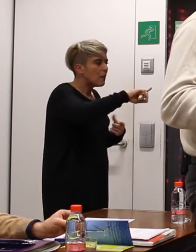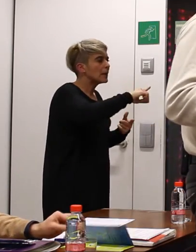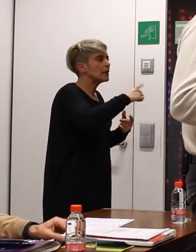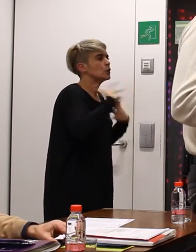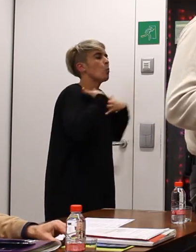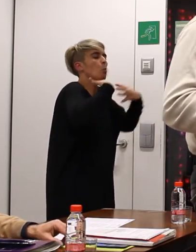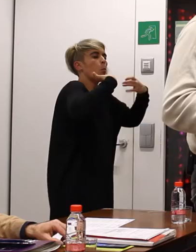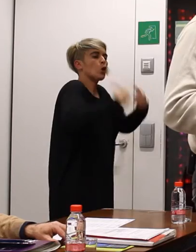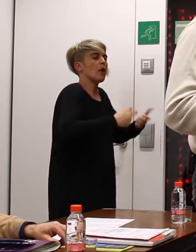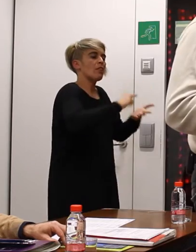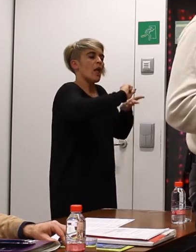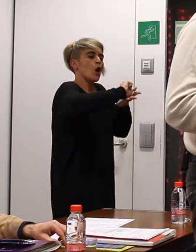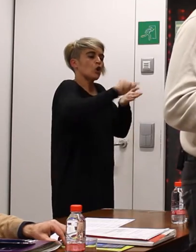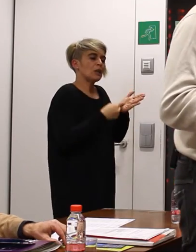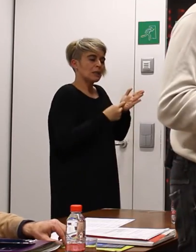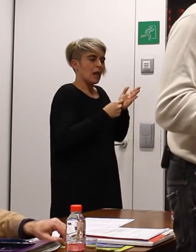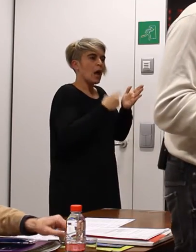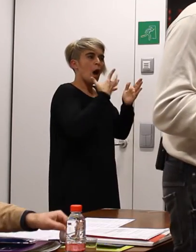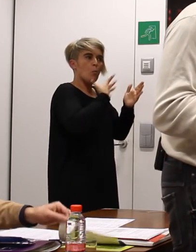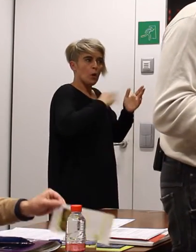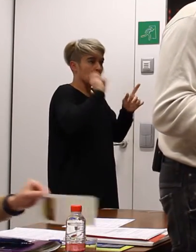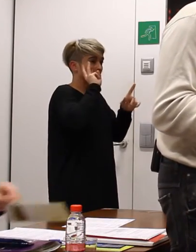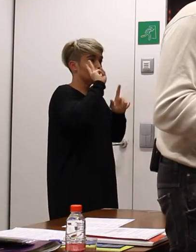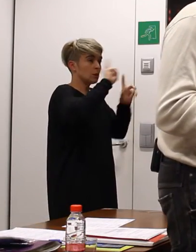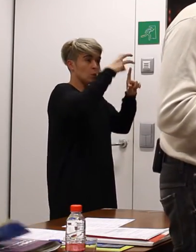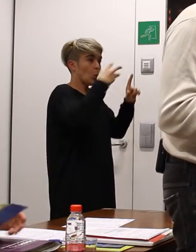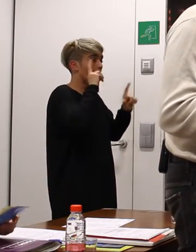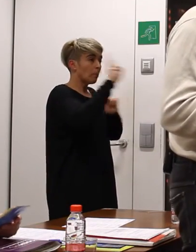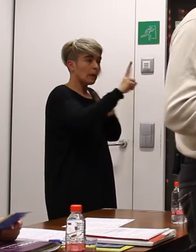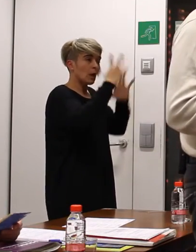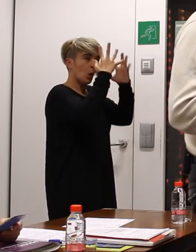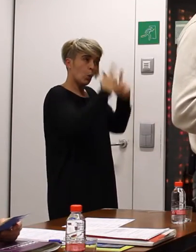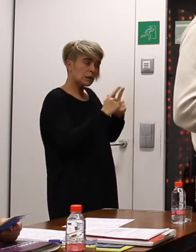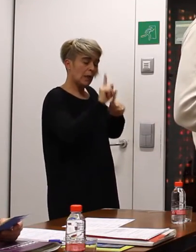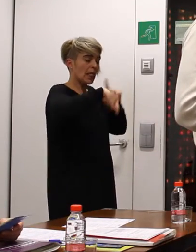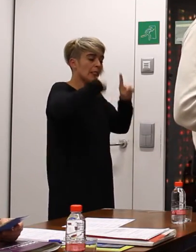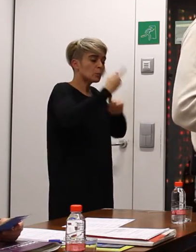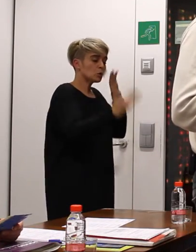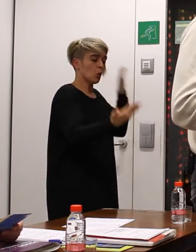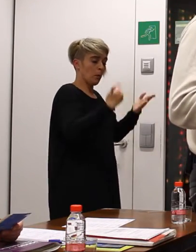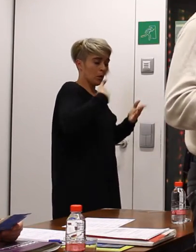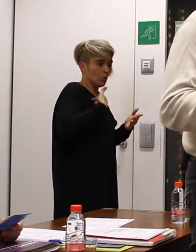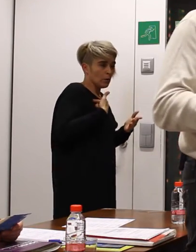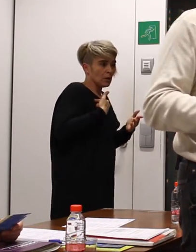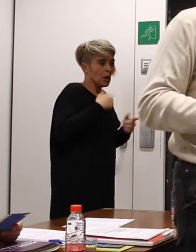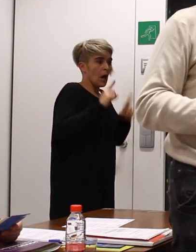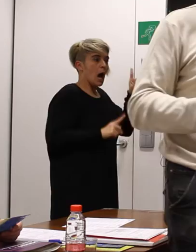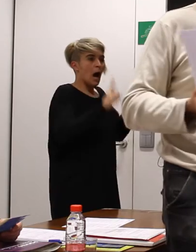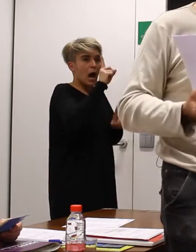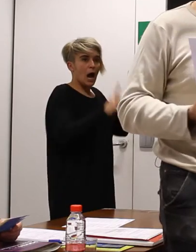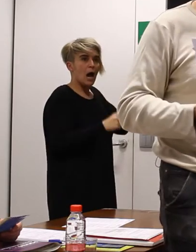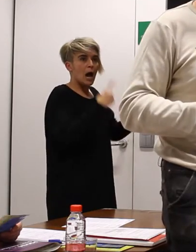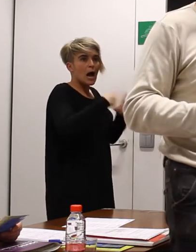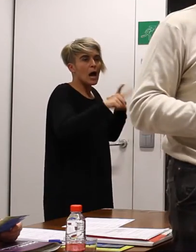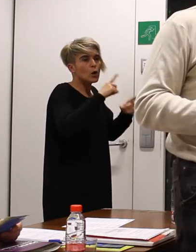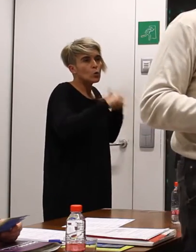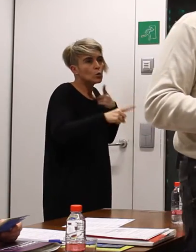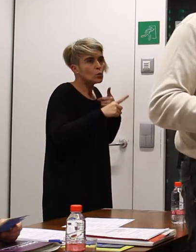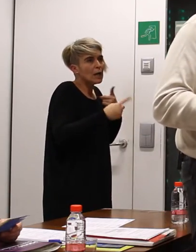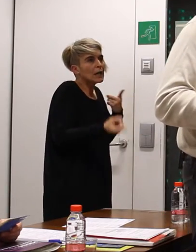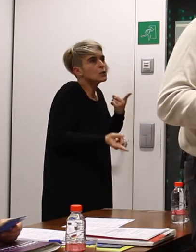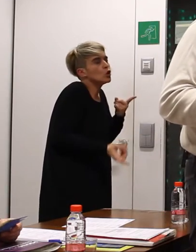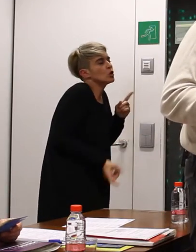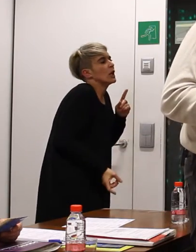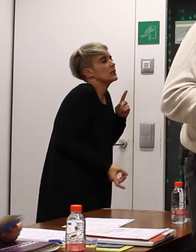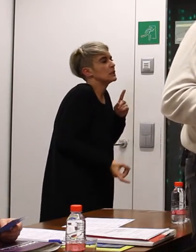cualquier compañía del mercado, ¿no? Bien, más cositas que se nos han ocurrido, pues colaborar con Viure del Aire del Sel. Eolpop